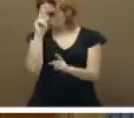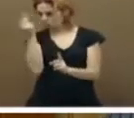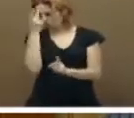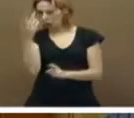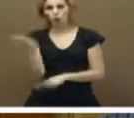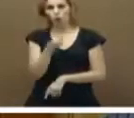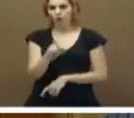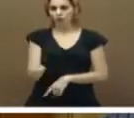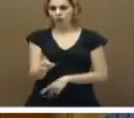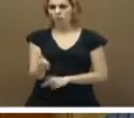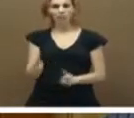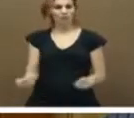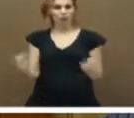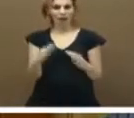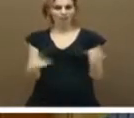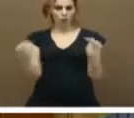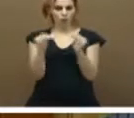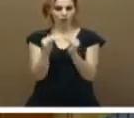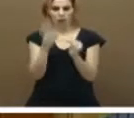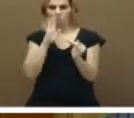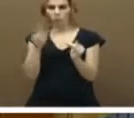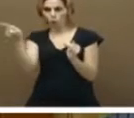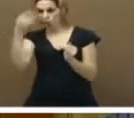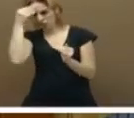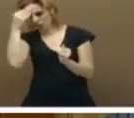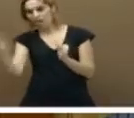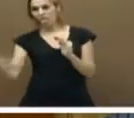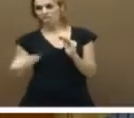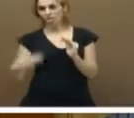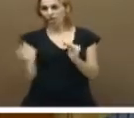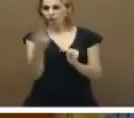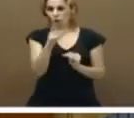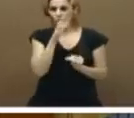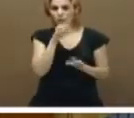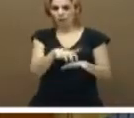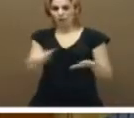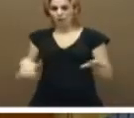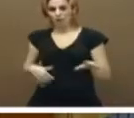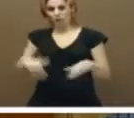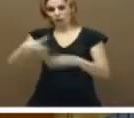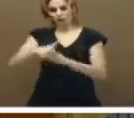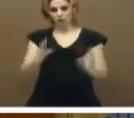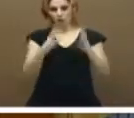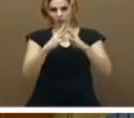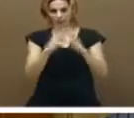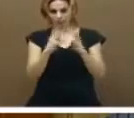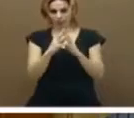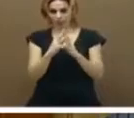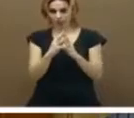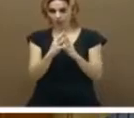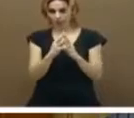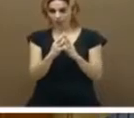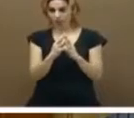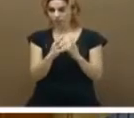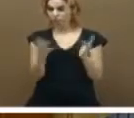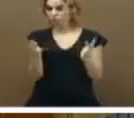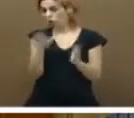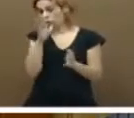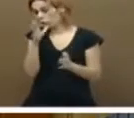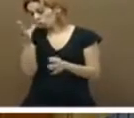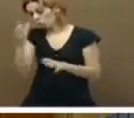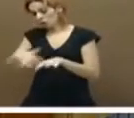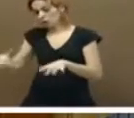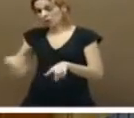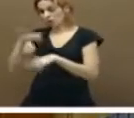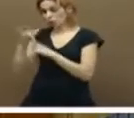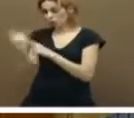resta importancia al tema de la igualdad, porque en gran medida, de la paridad, porque en gran medida parte de lo que está ocurriendo es porque sigue habiendo mucha gente que